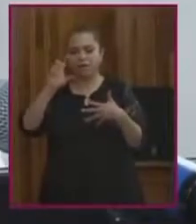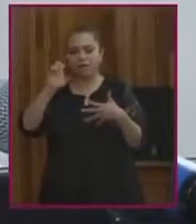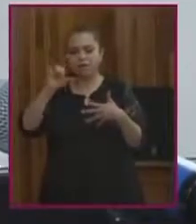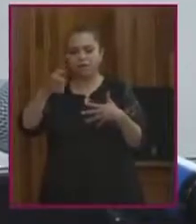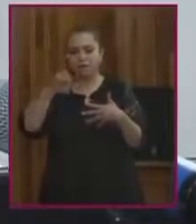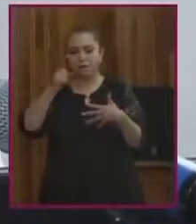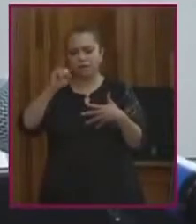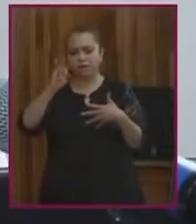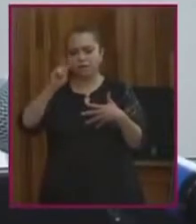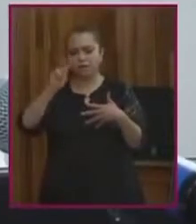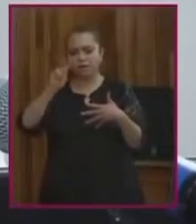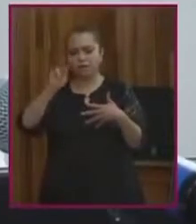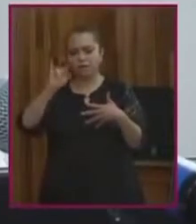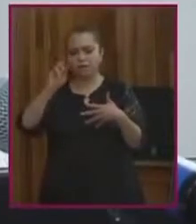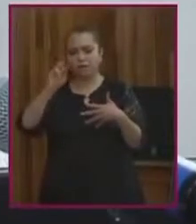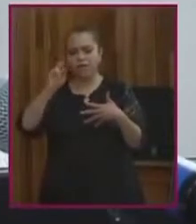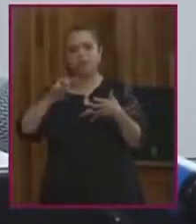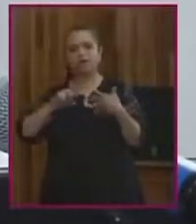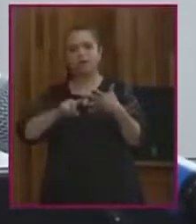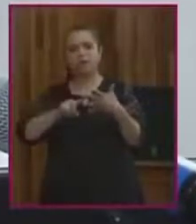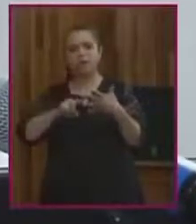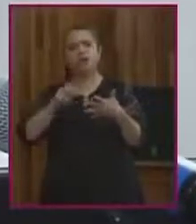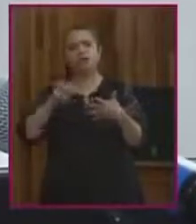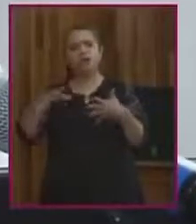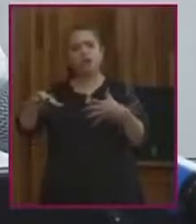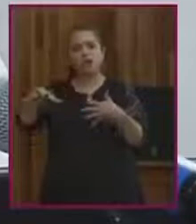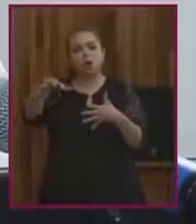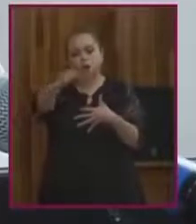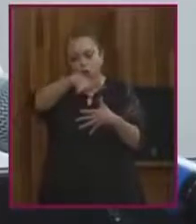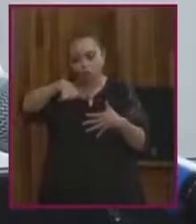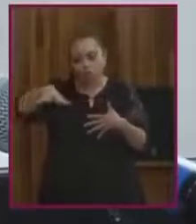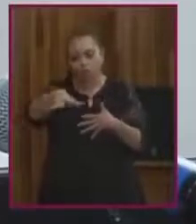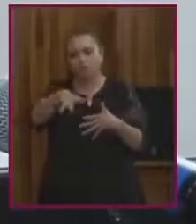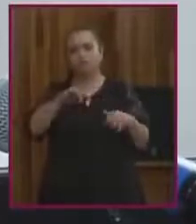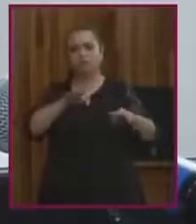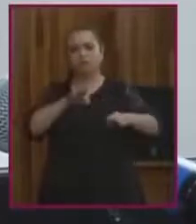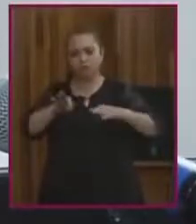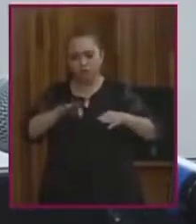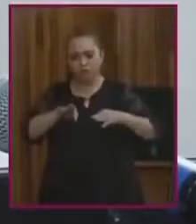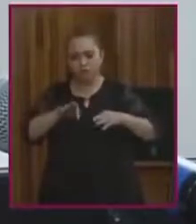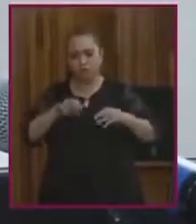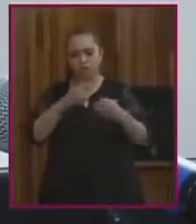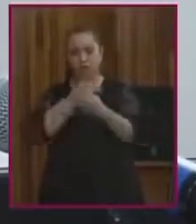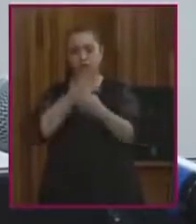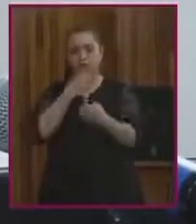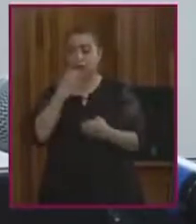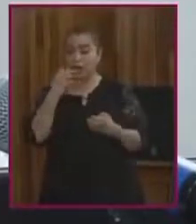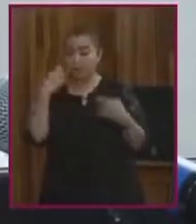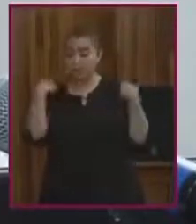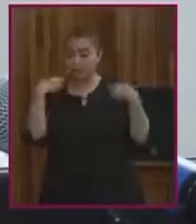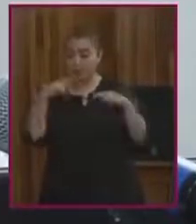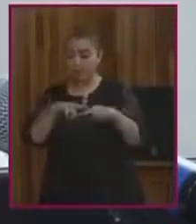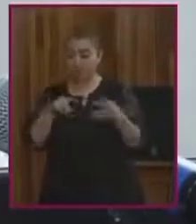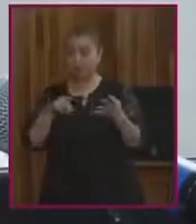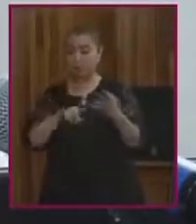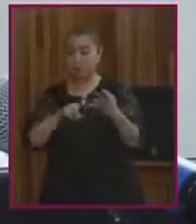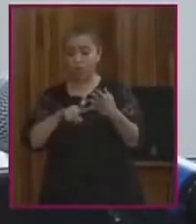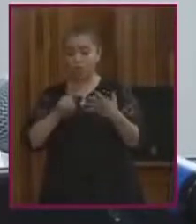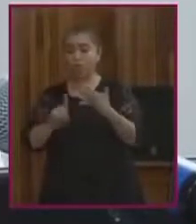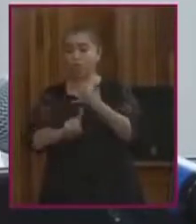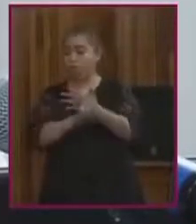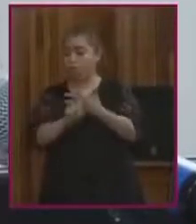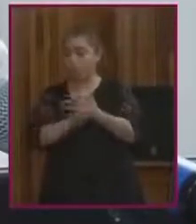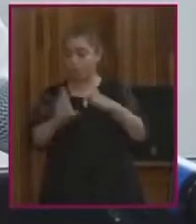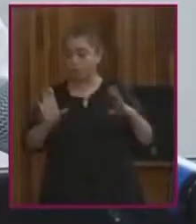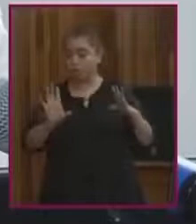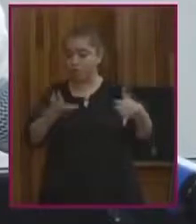los contextos del trabajo docente y de estas dificultades de lo que es del problema de la comunidad, de lo